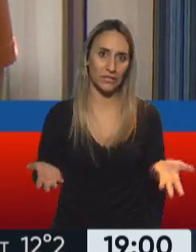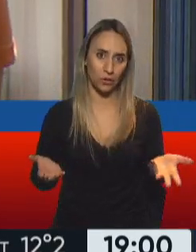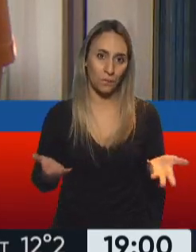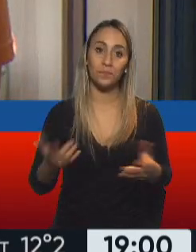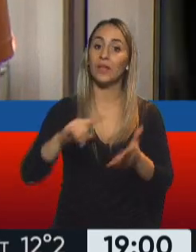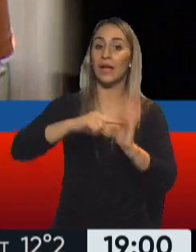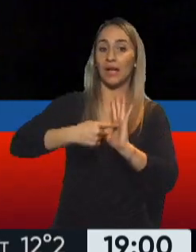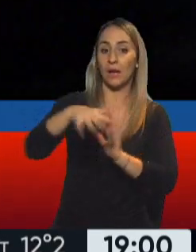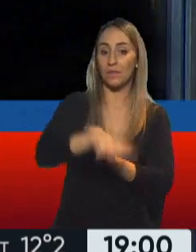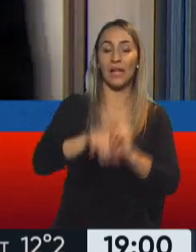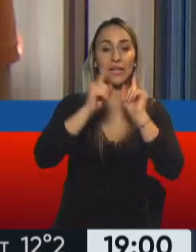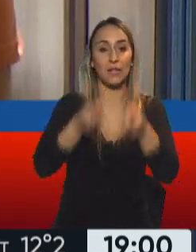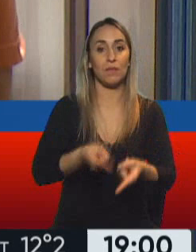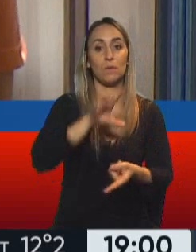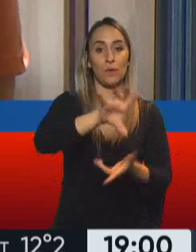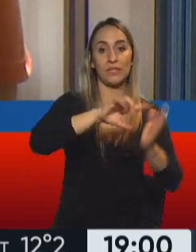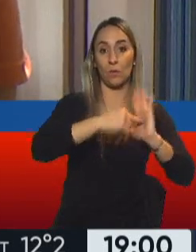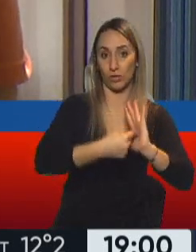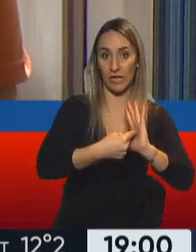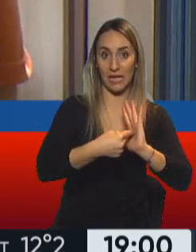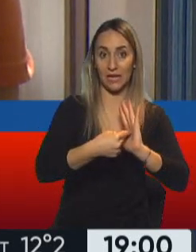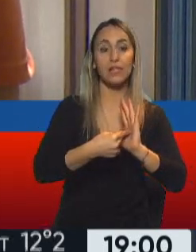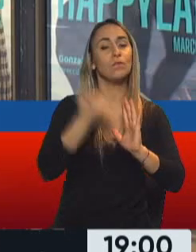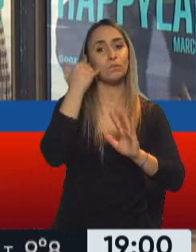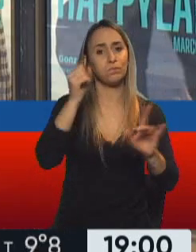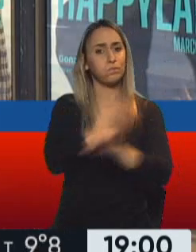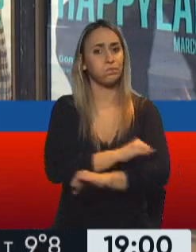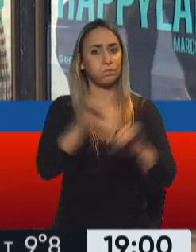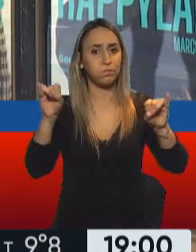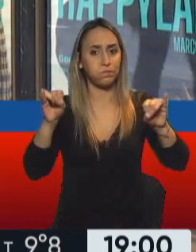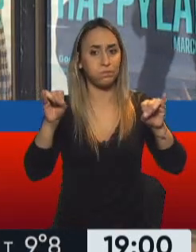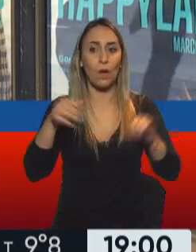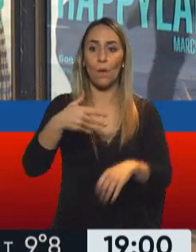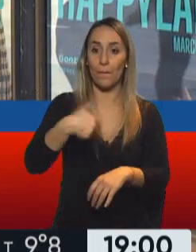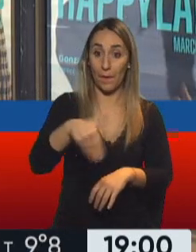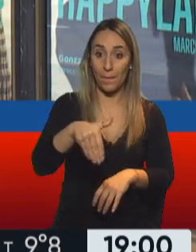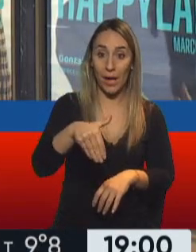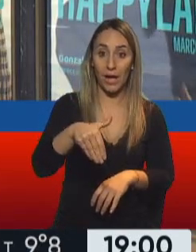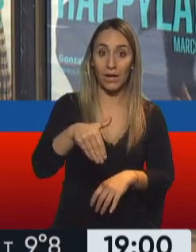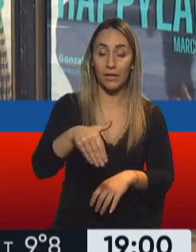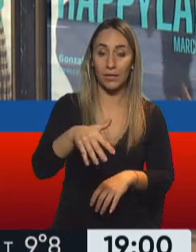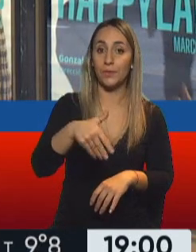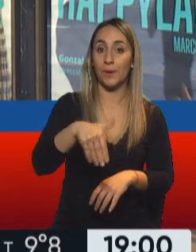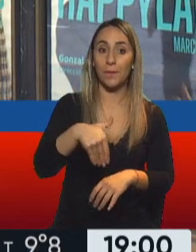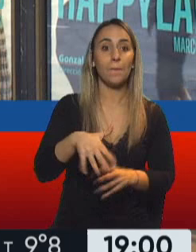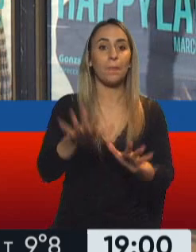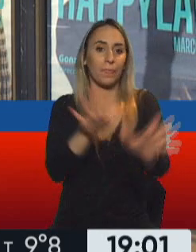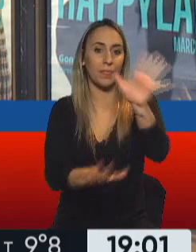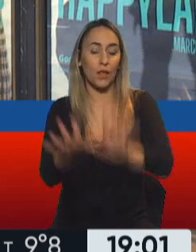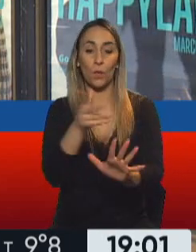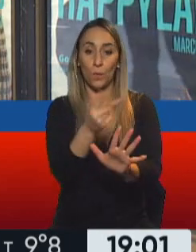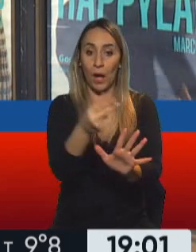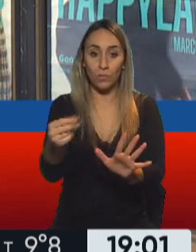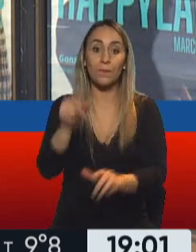ciudad de buenos aires y la provincia de buenos aires anunciaron que van a comenzar con la vacunación para